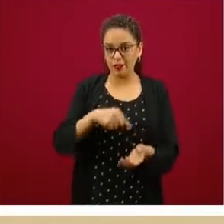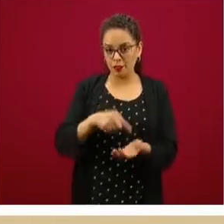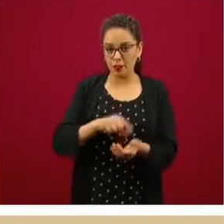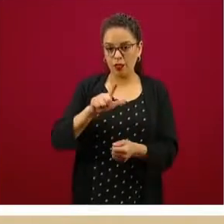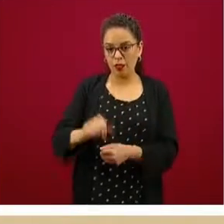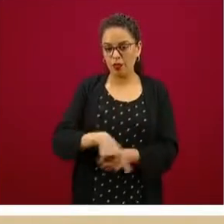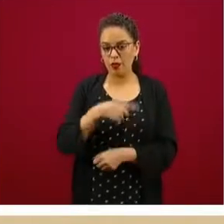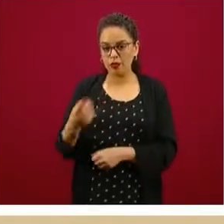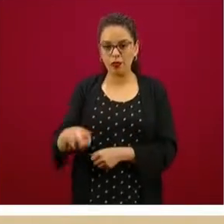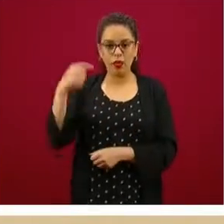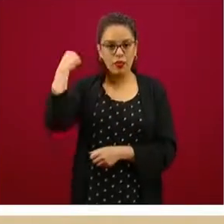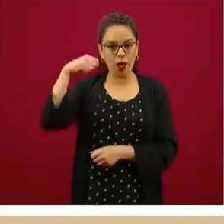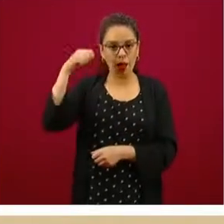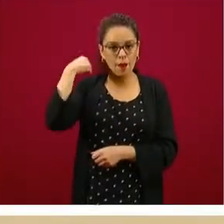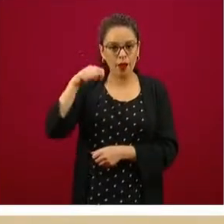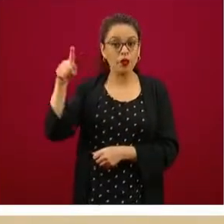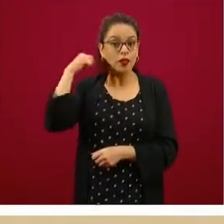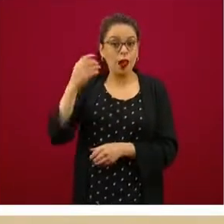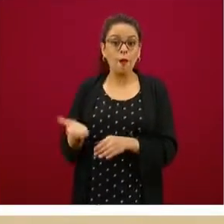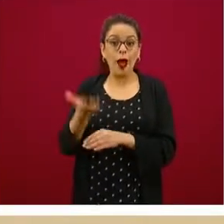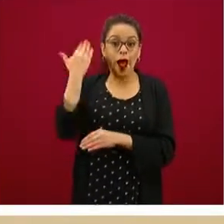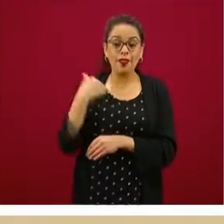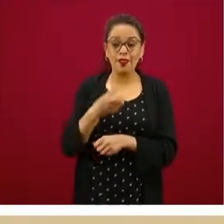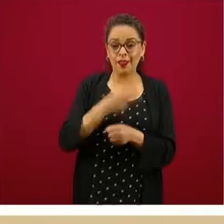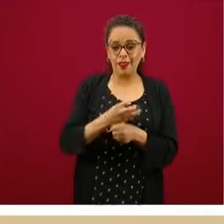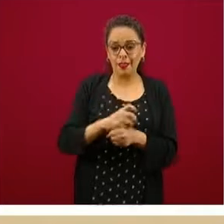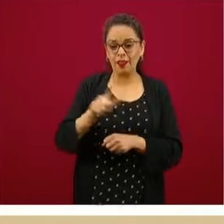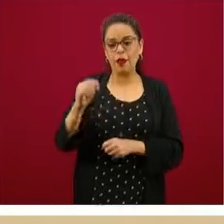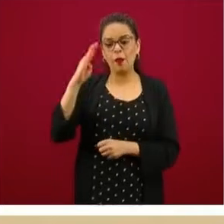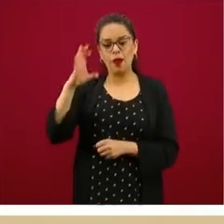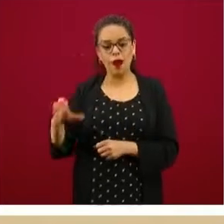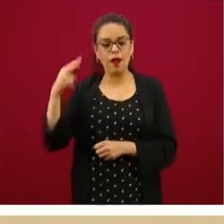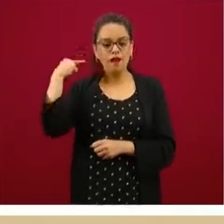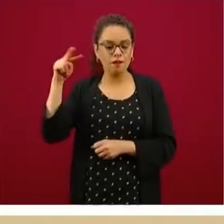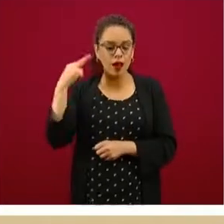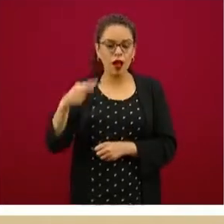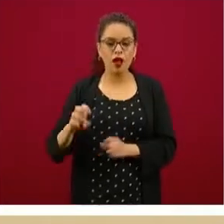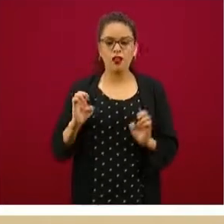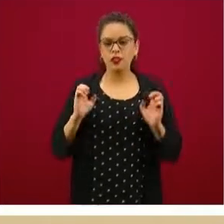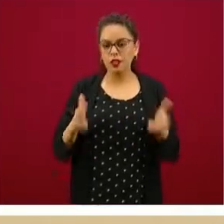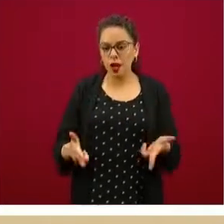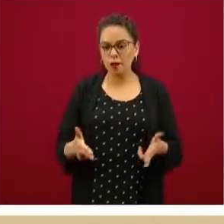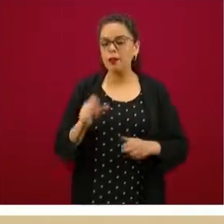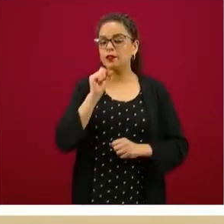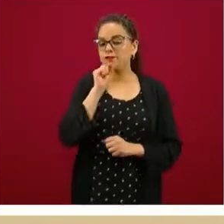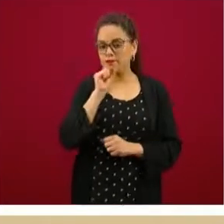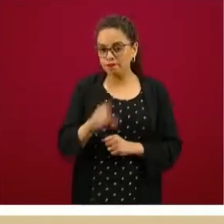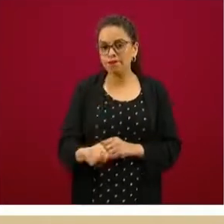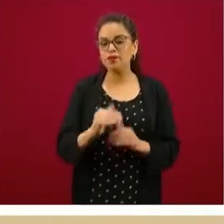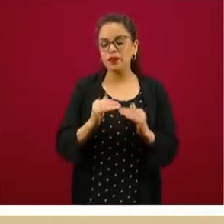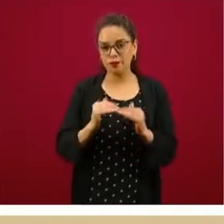era el tercero, y después Baja California, Veracruz, Chiapas también aumentó su